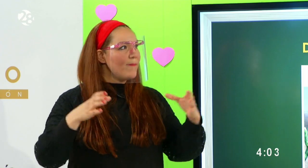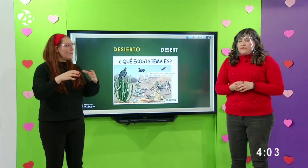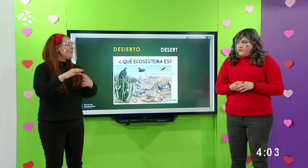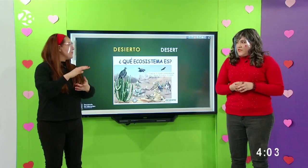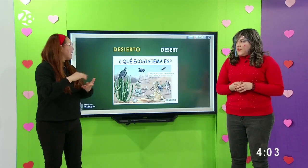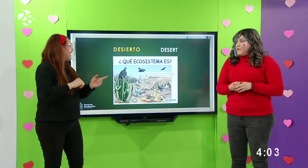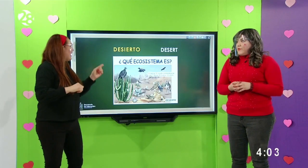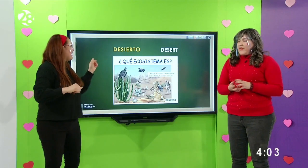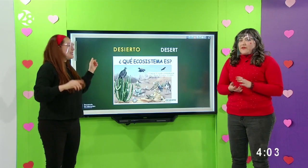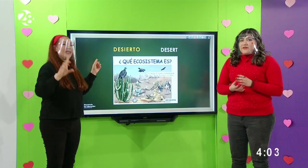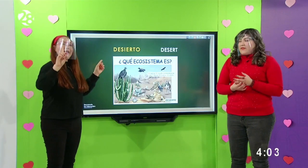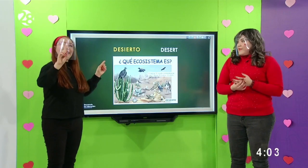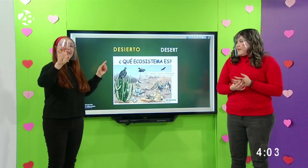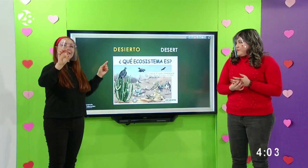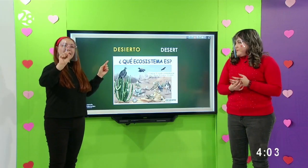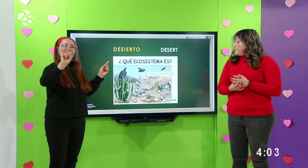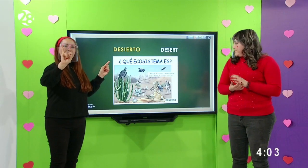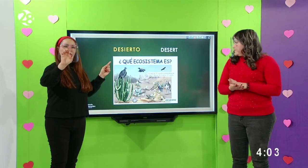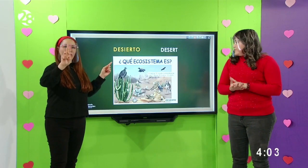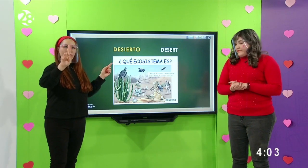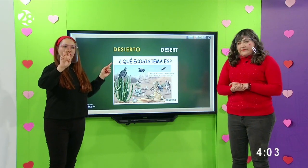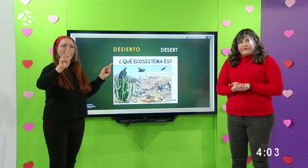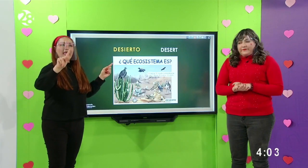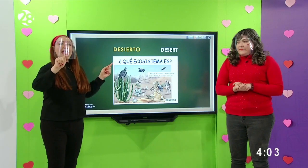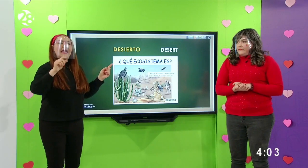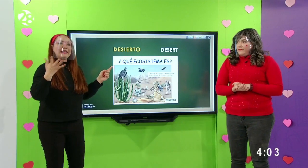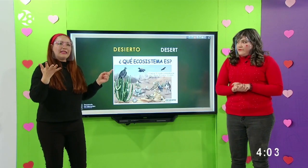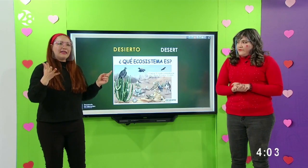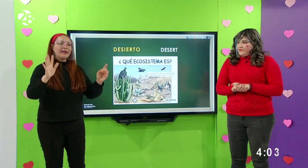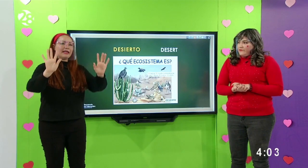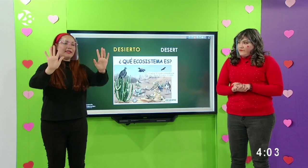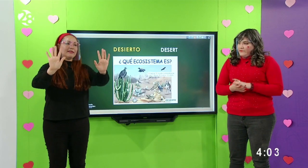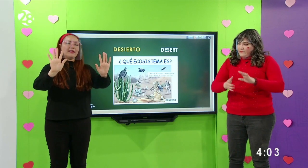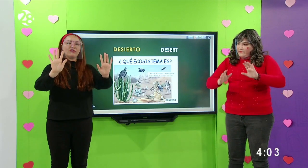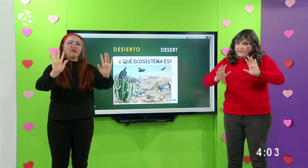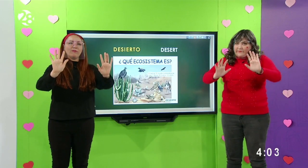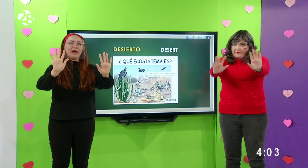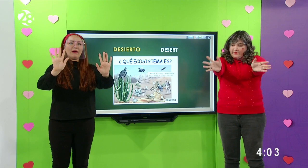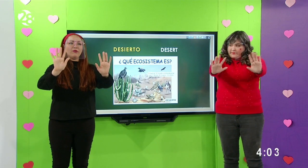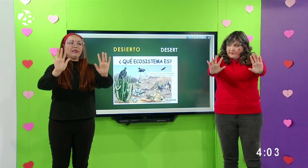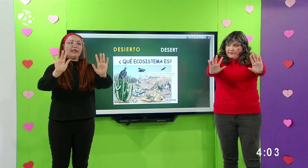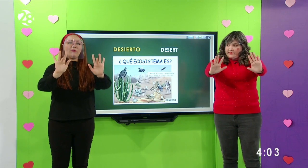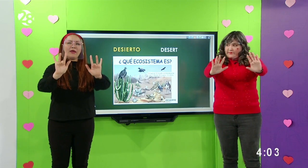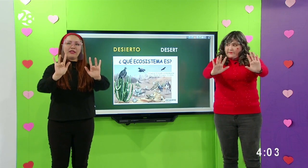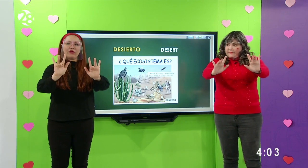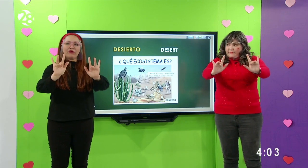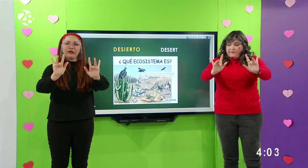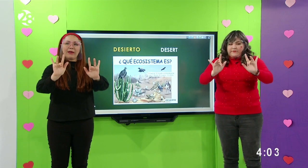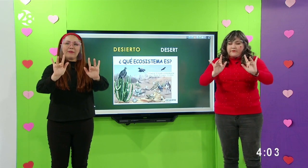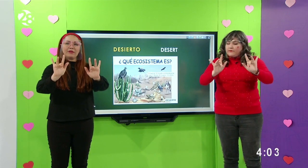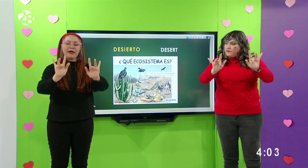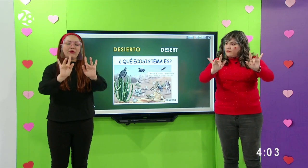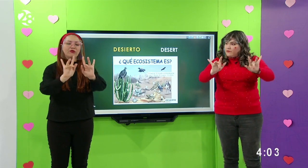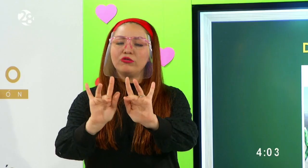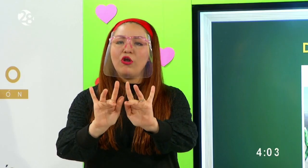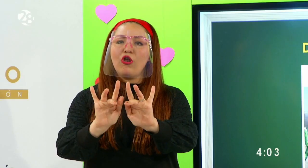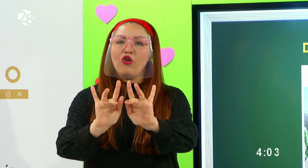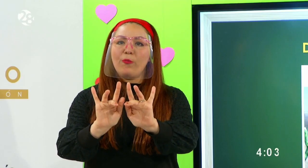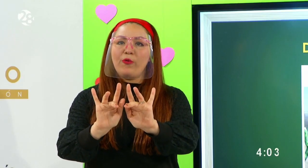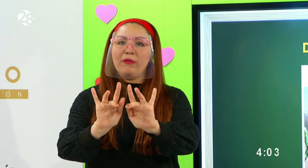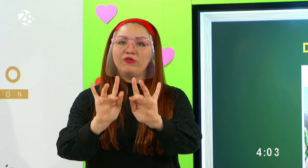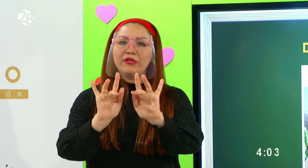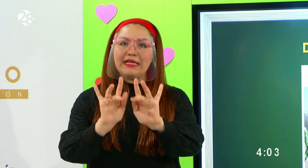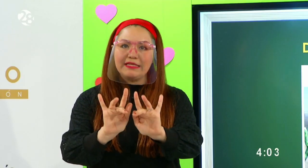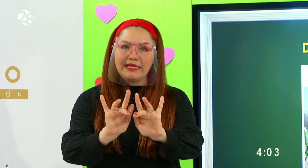ecosistema. Sí, el primer ecosistema. El desierto. El desierto, bajamos el dedo medio de ambas manos,